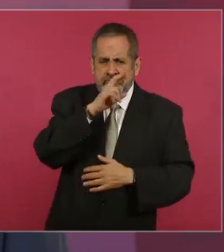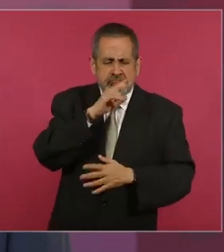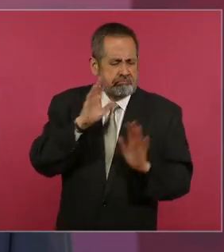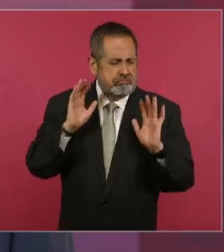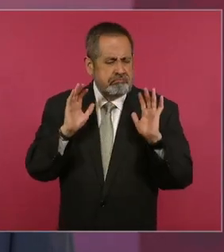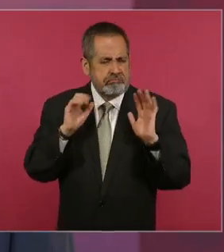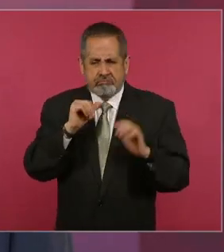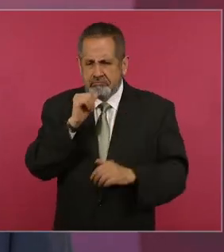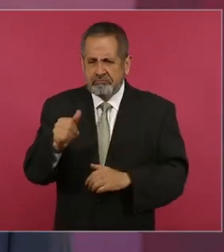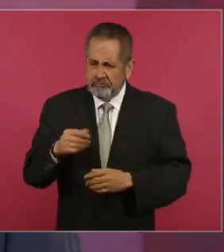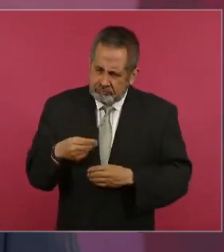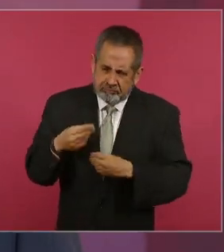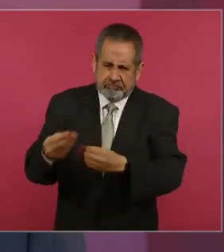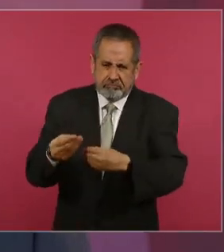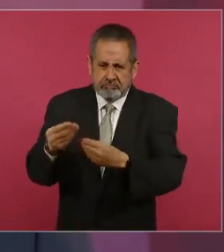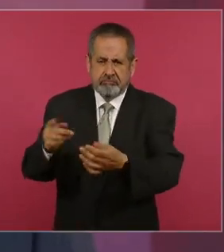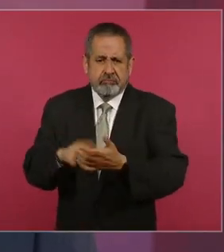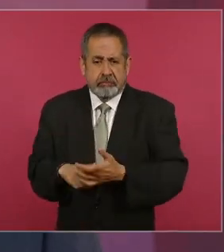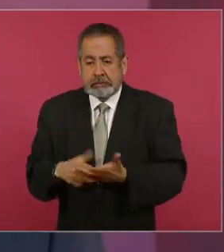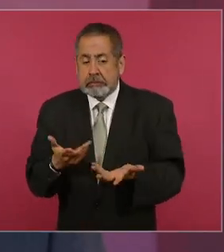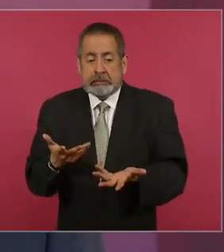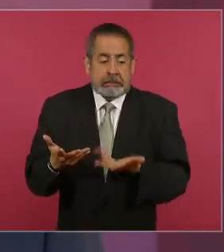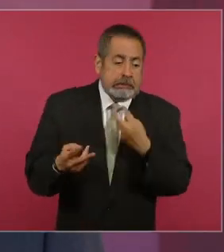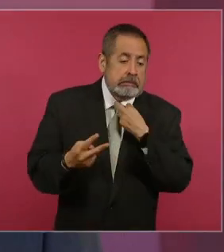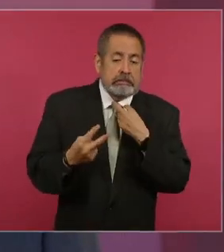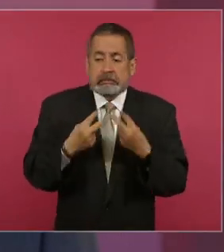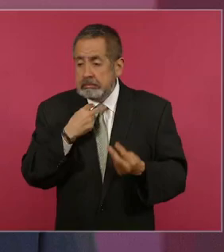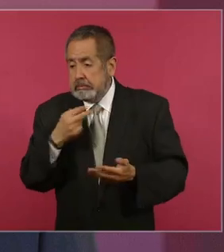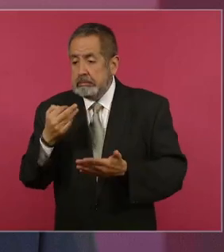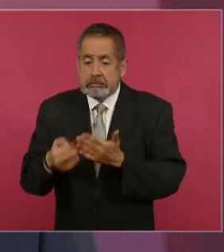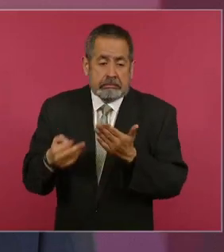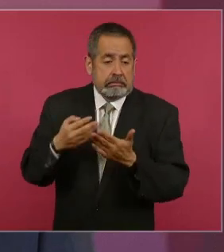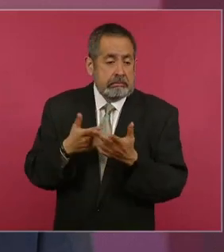afortunadamente, falta de presupuesto.